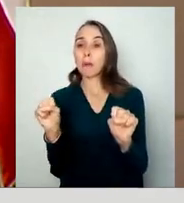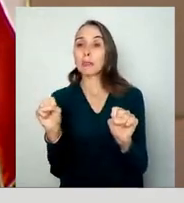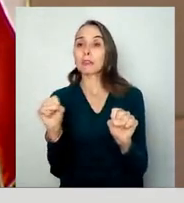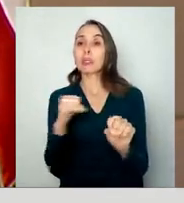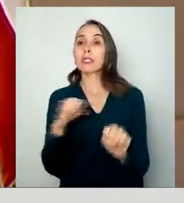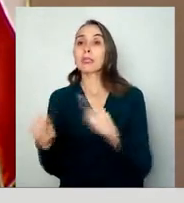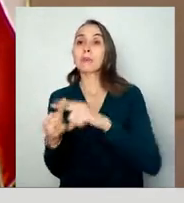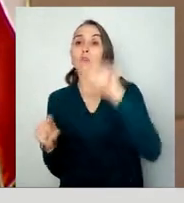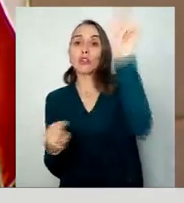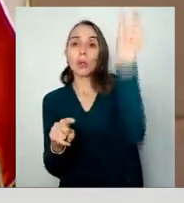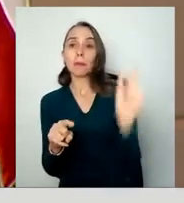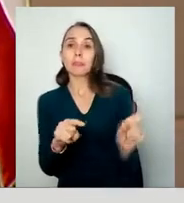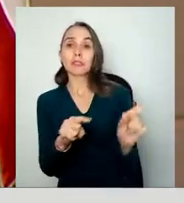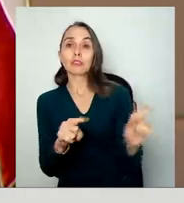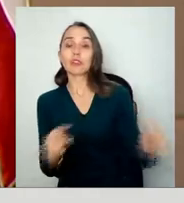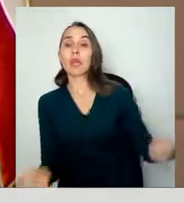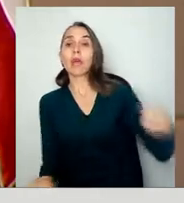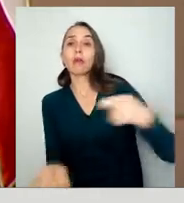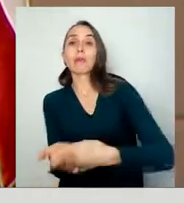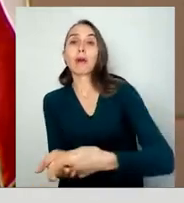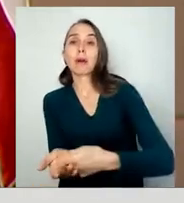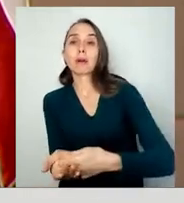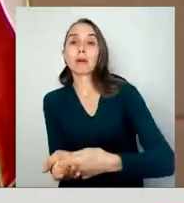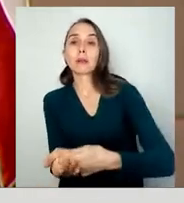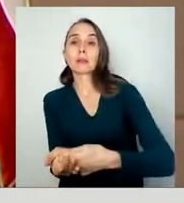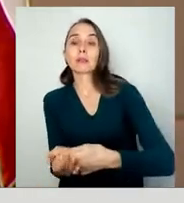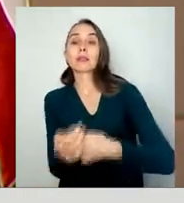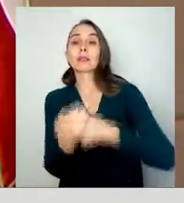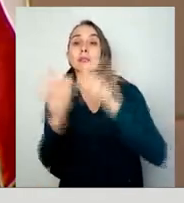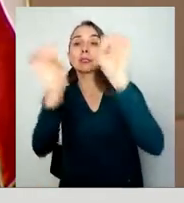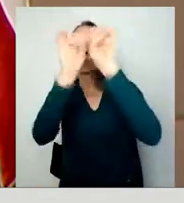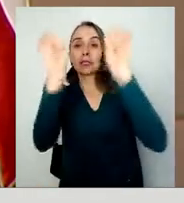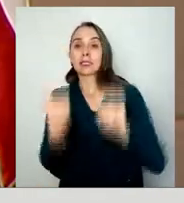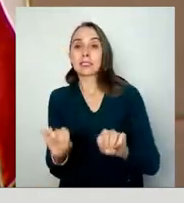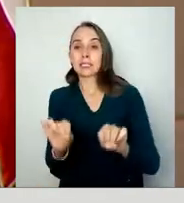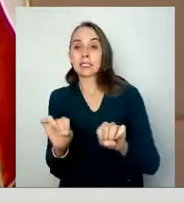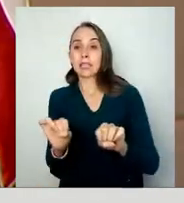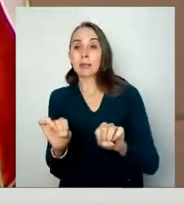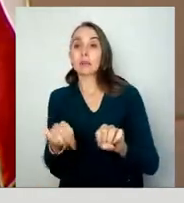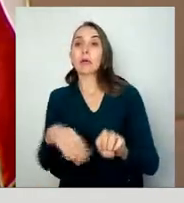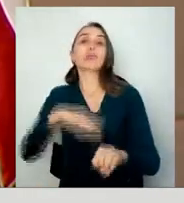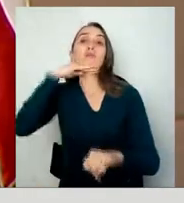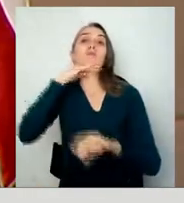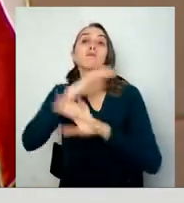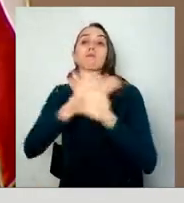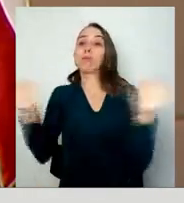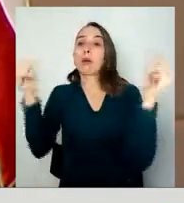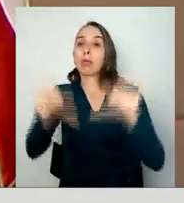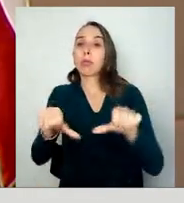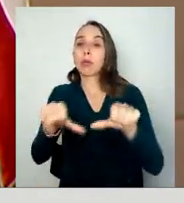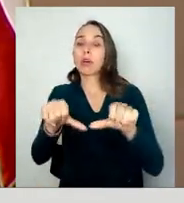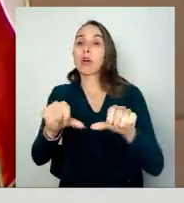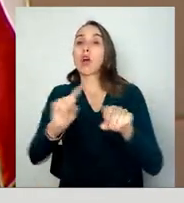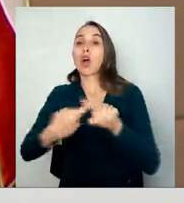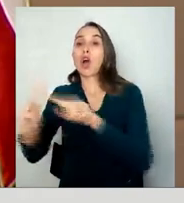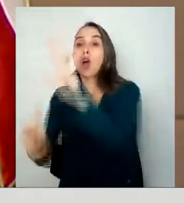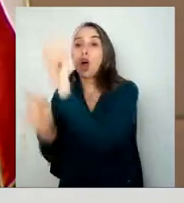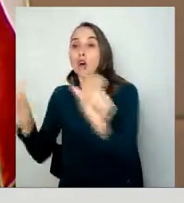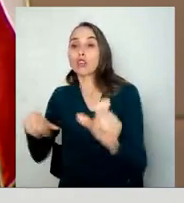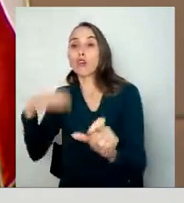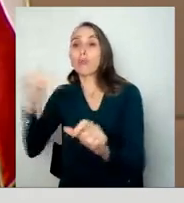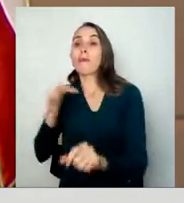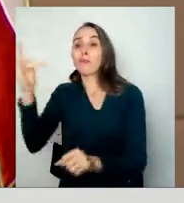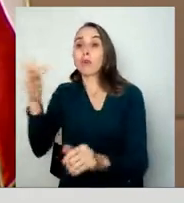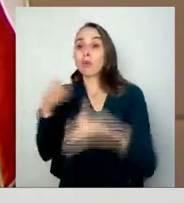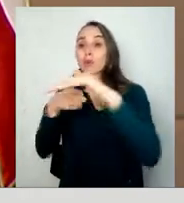va a terminar pagándolo y el sistema va a colapsar y va a hacer que otros que luego vengan no